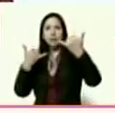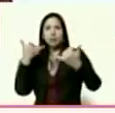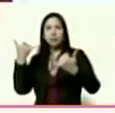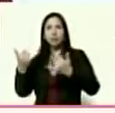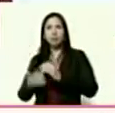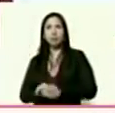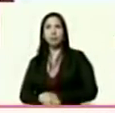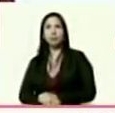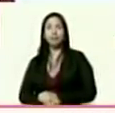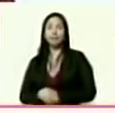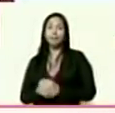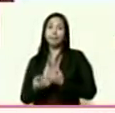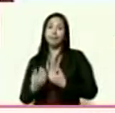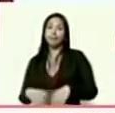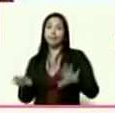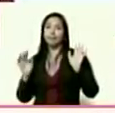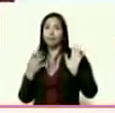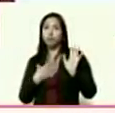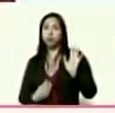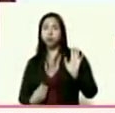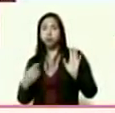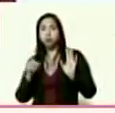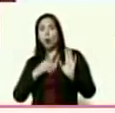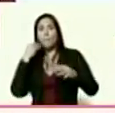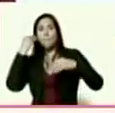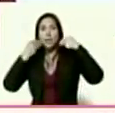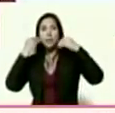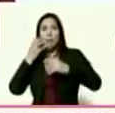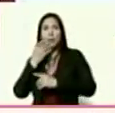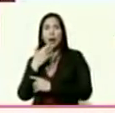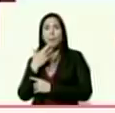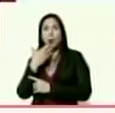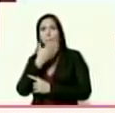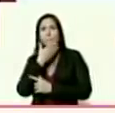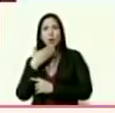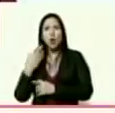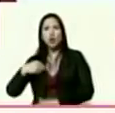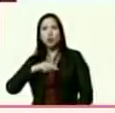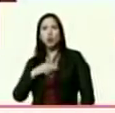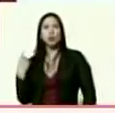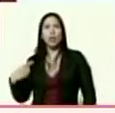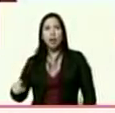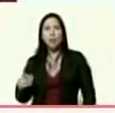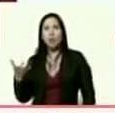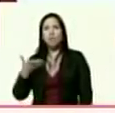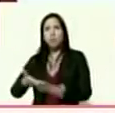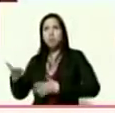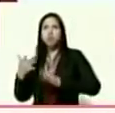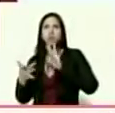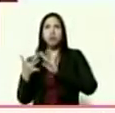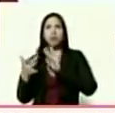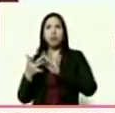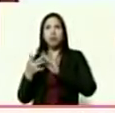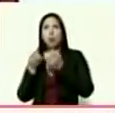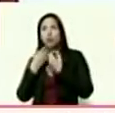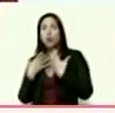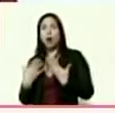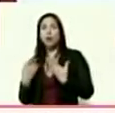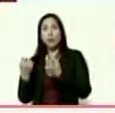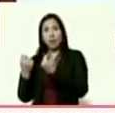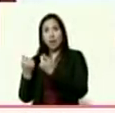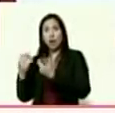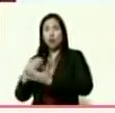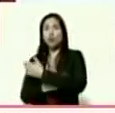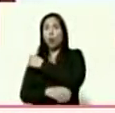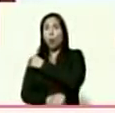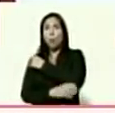da tristeza, no vayas a pensar que es que uno de los mejores con los que nosotros tenemos relaciones. Buena parte del dinero robado a Venezuela